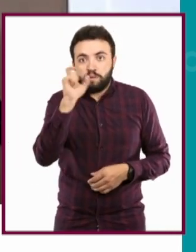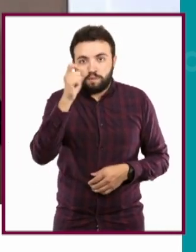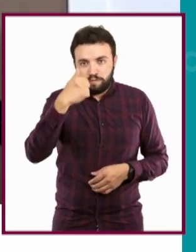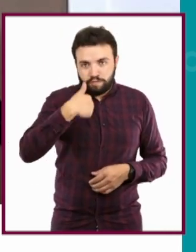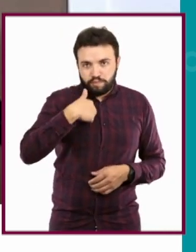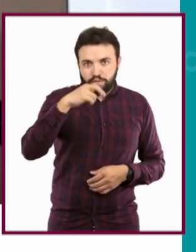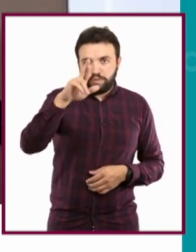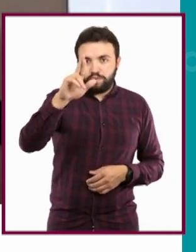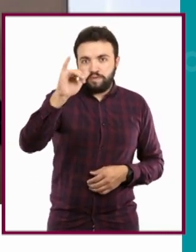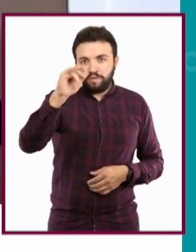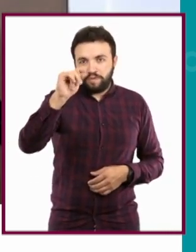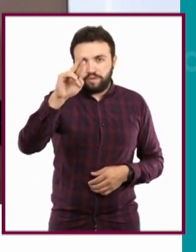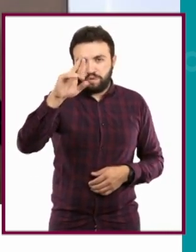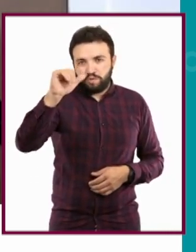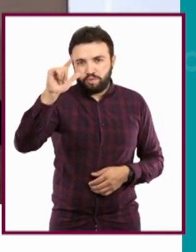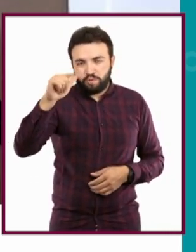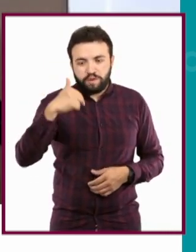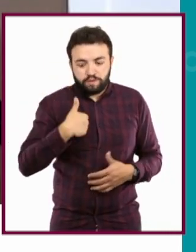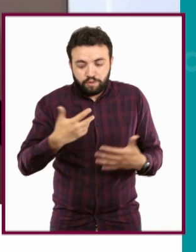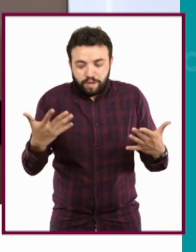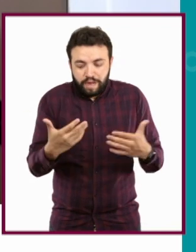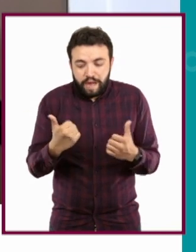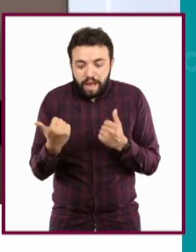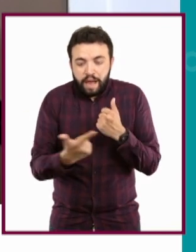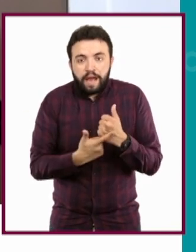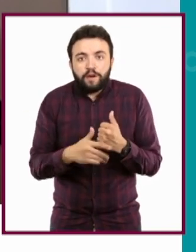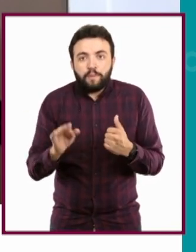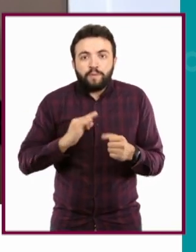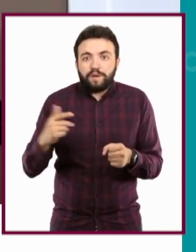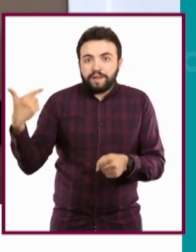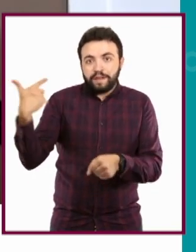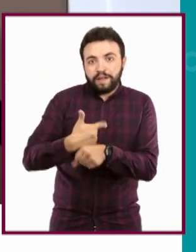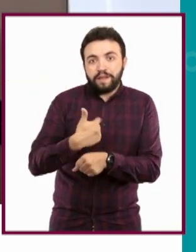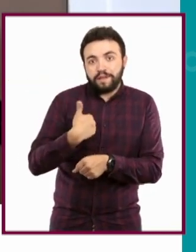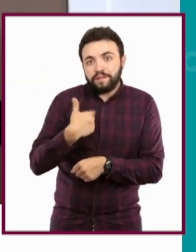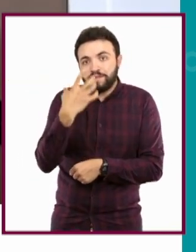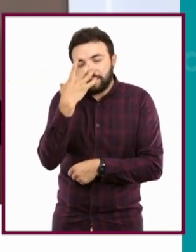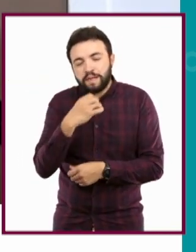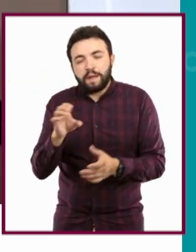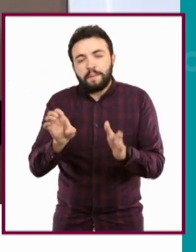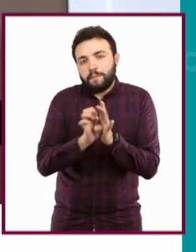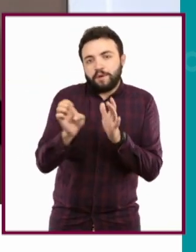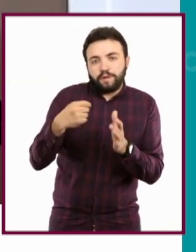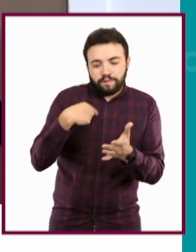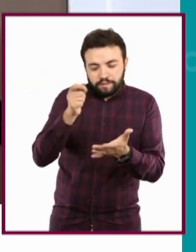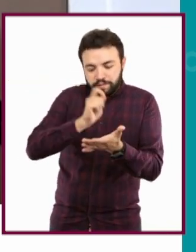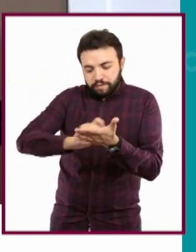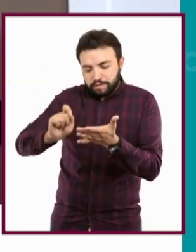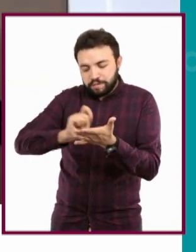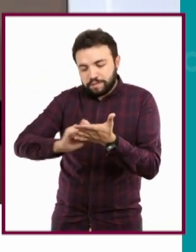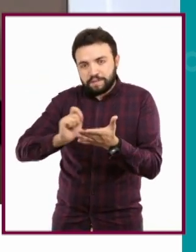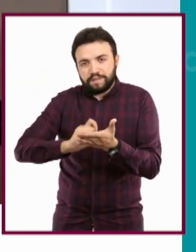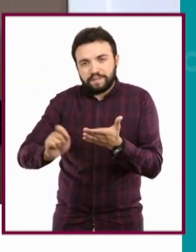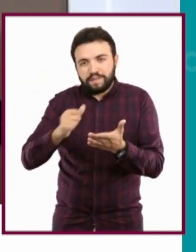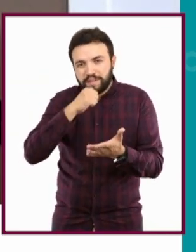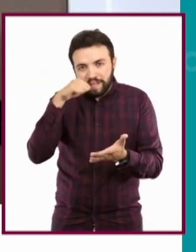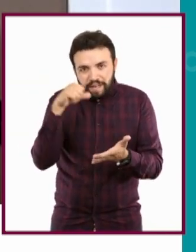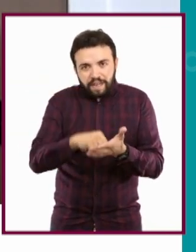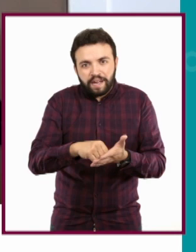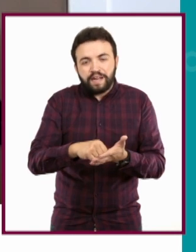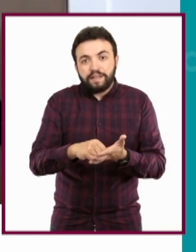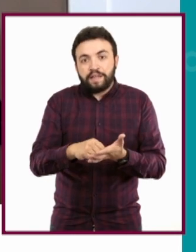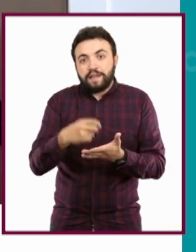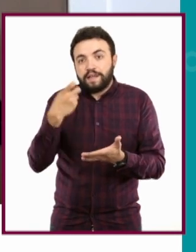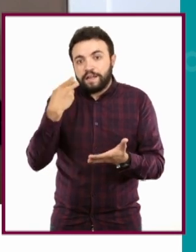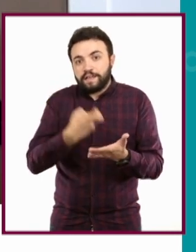que se haga tangible, porque, por ejemplo, cuando le escribimos una carta, que es un ritual terapéutico muy común en